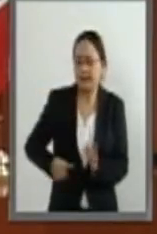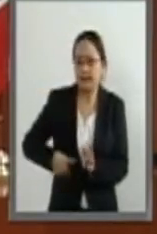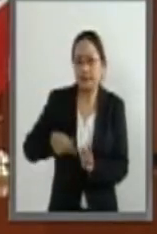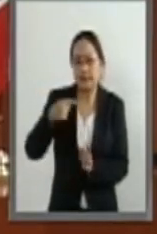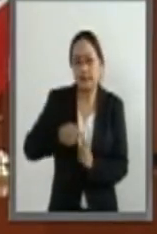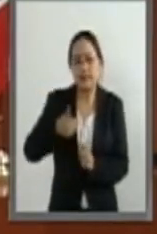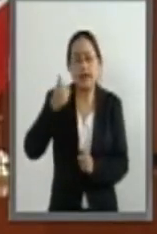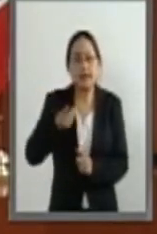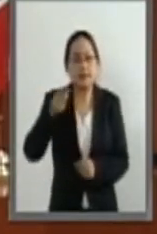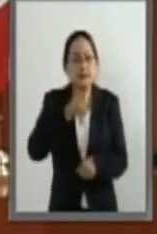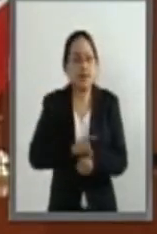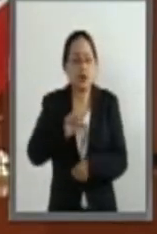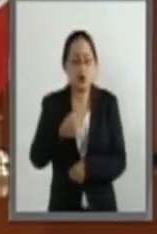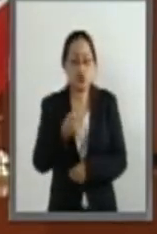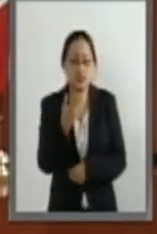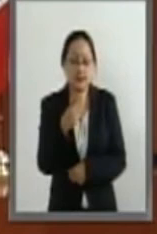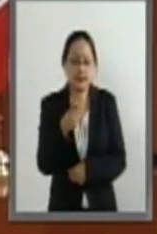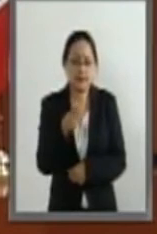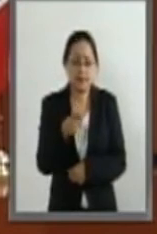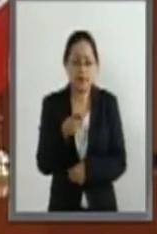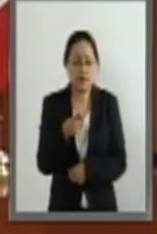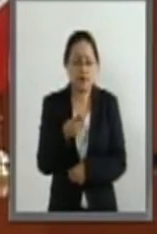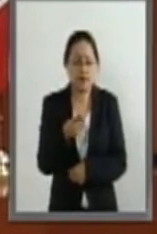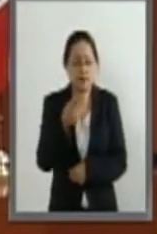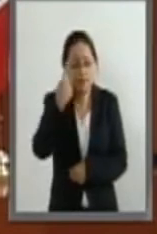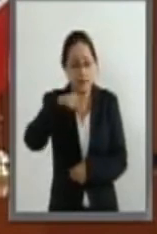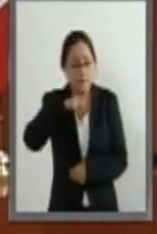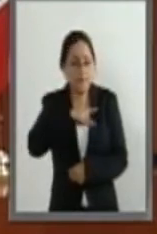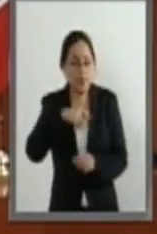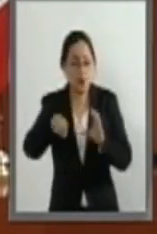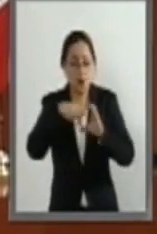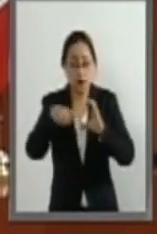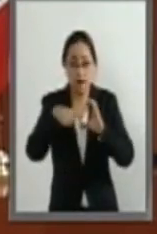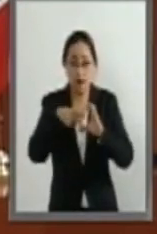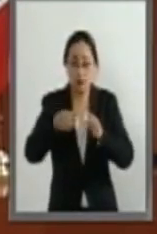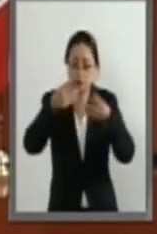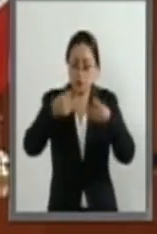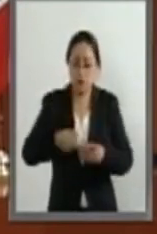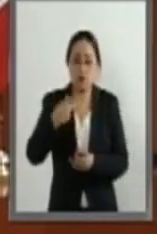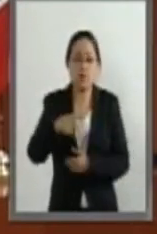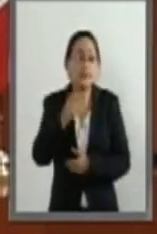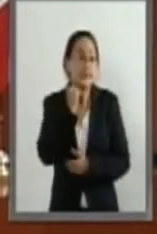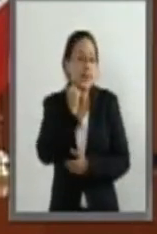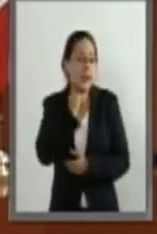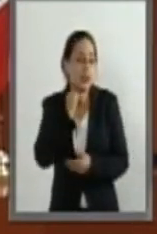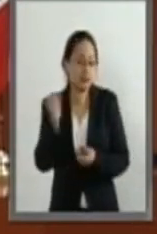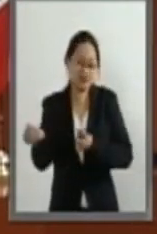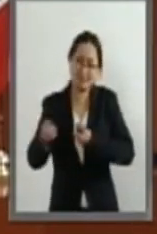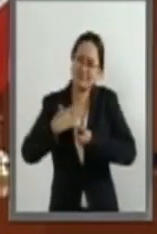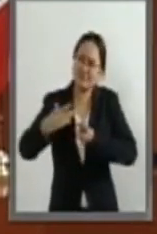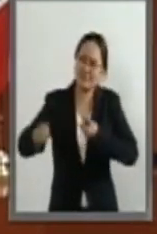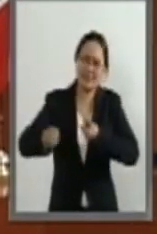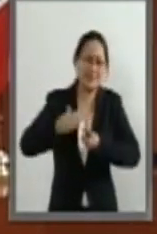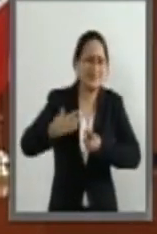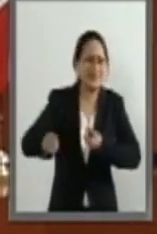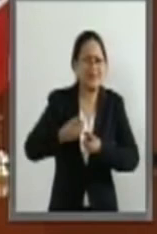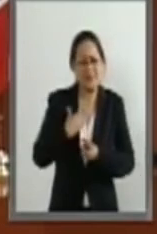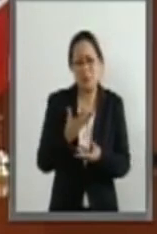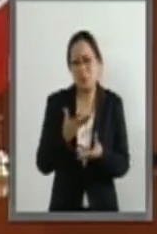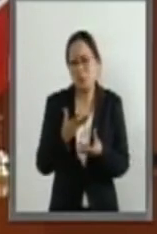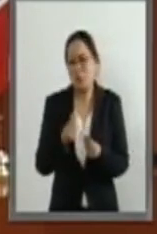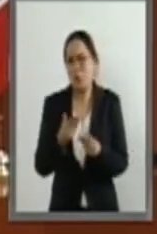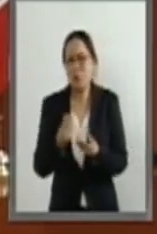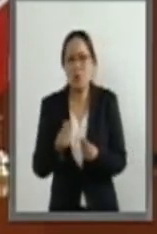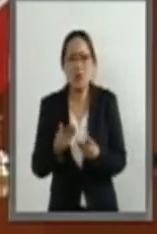11 de diciembre, a mi correo oficial del Senado de la República han llegado